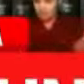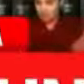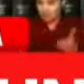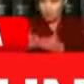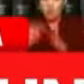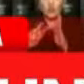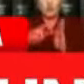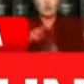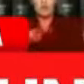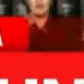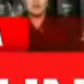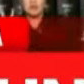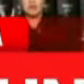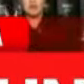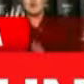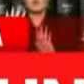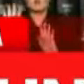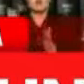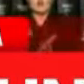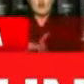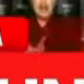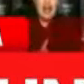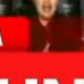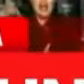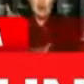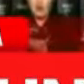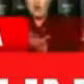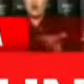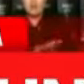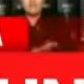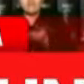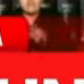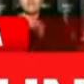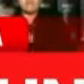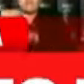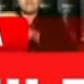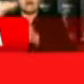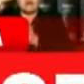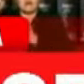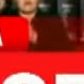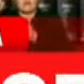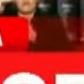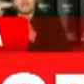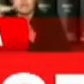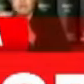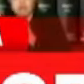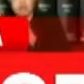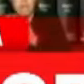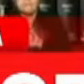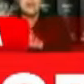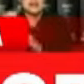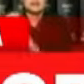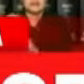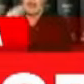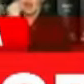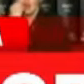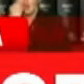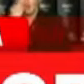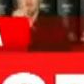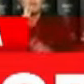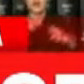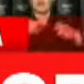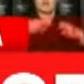esto se complicó. Más que nada porque no es la primera, sino que es ya la tercera vez en la que habla en términos muy